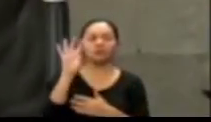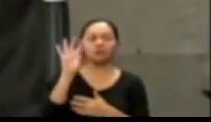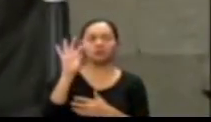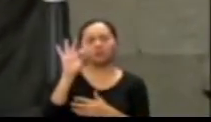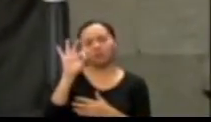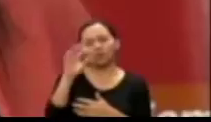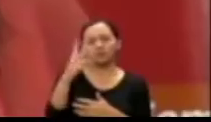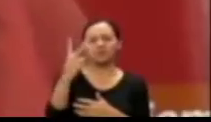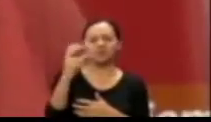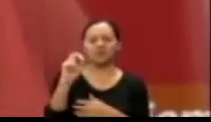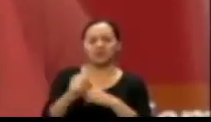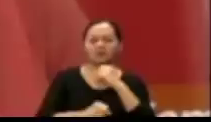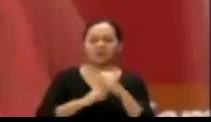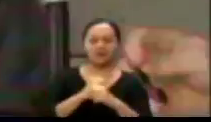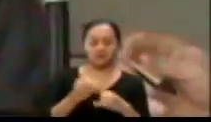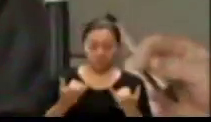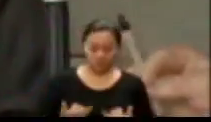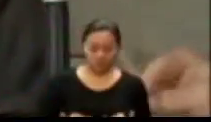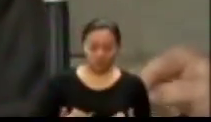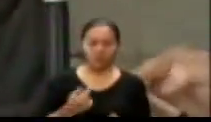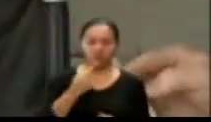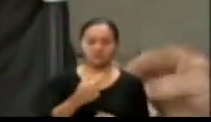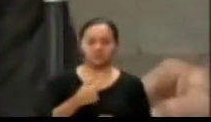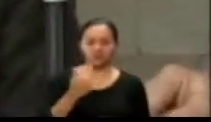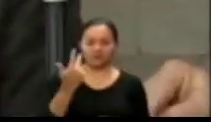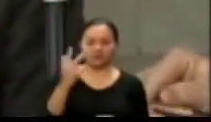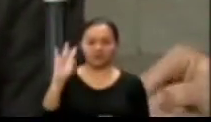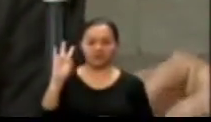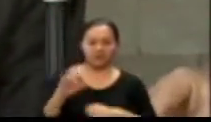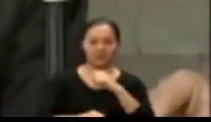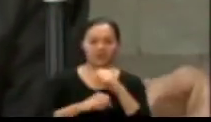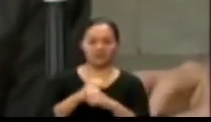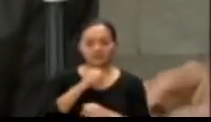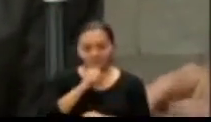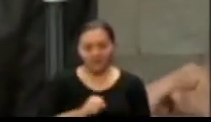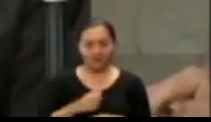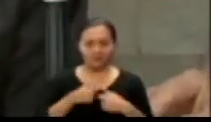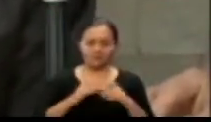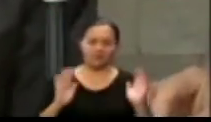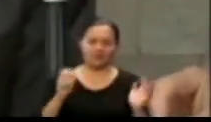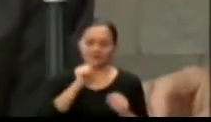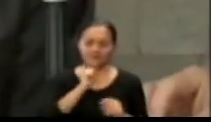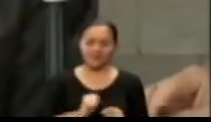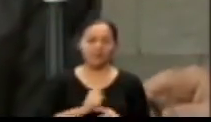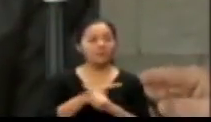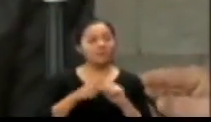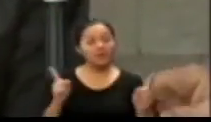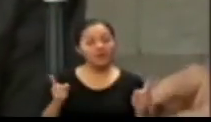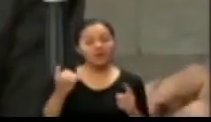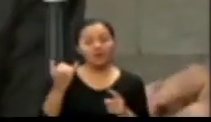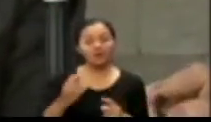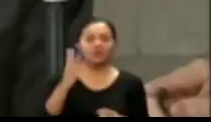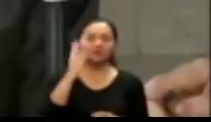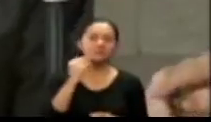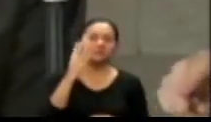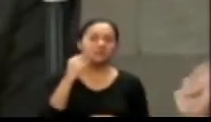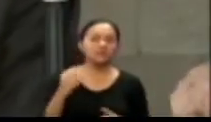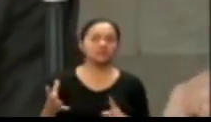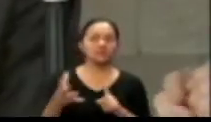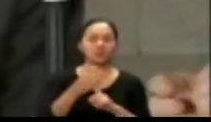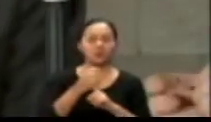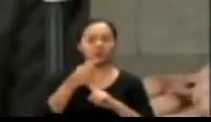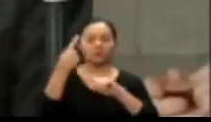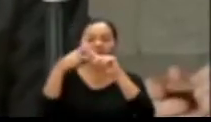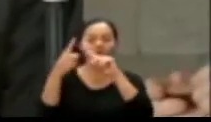viejos, me dicen el sabio. Pero también escuchar las experiencias de cambio de logros que